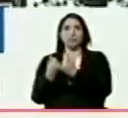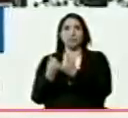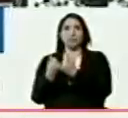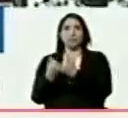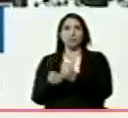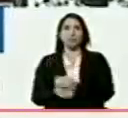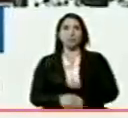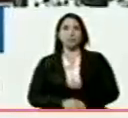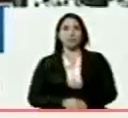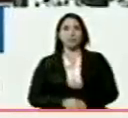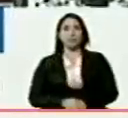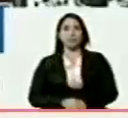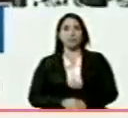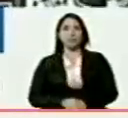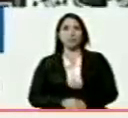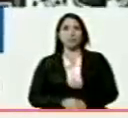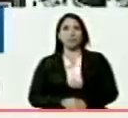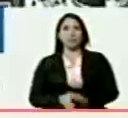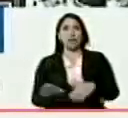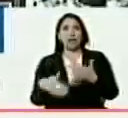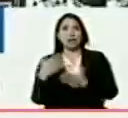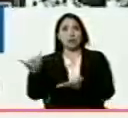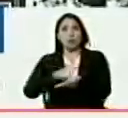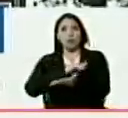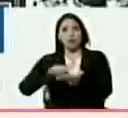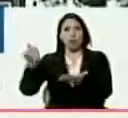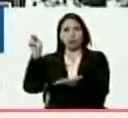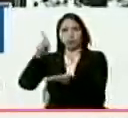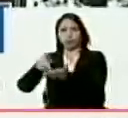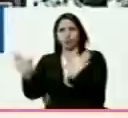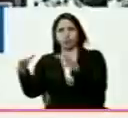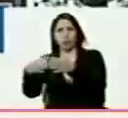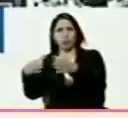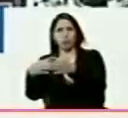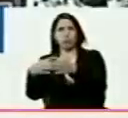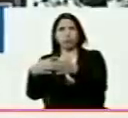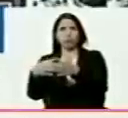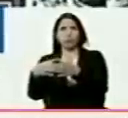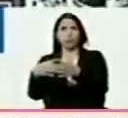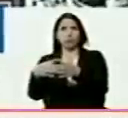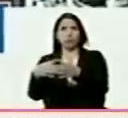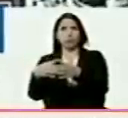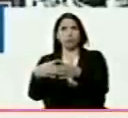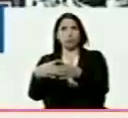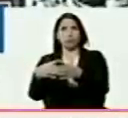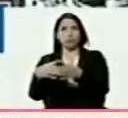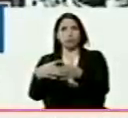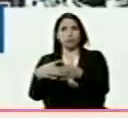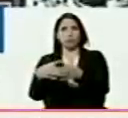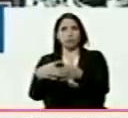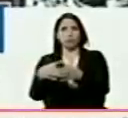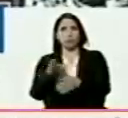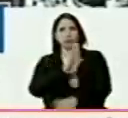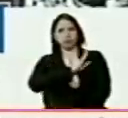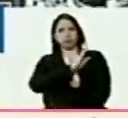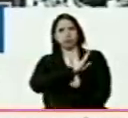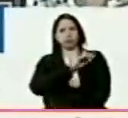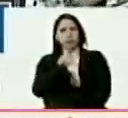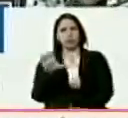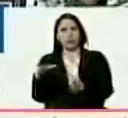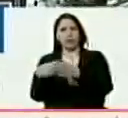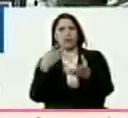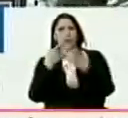que los llevó hasta Nueva York, a los dueños de esos partidos, porque aquí esos partidos tenían era